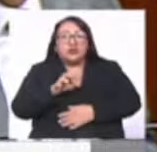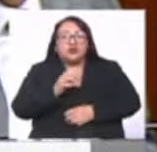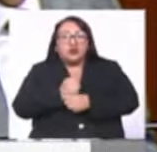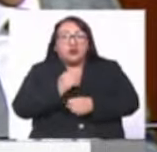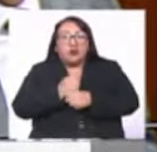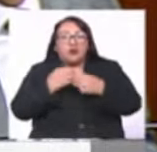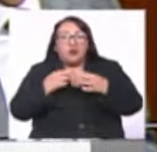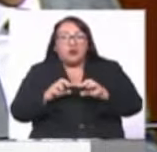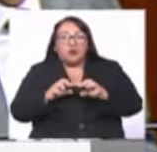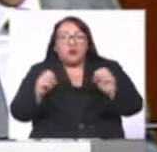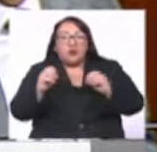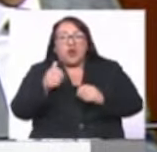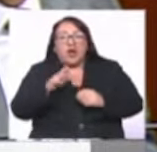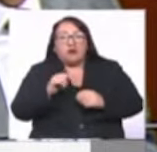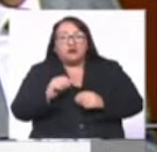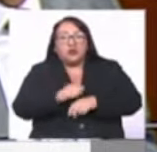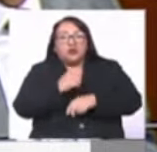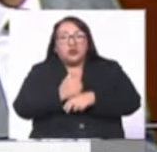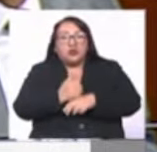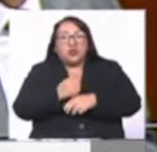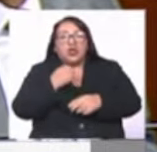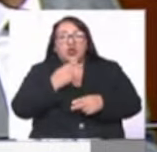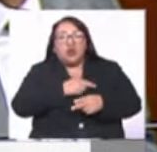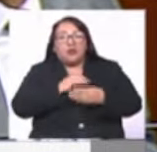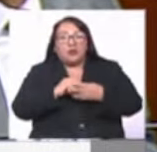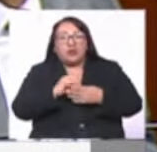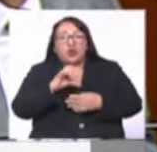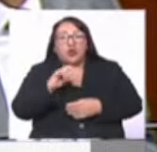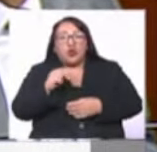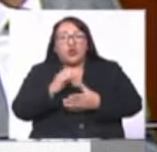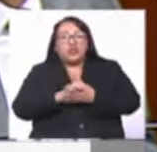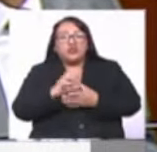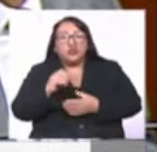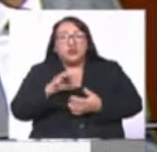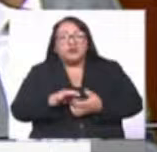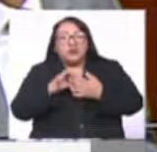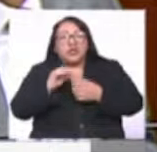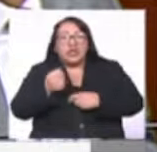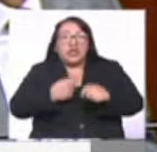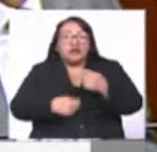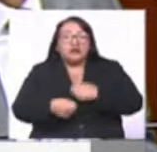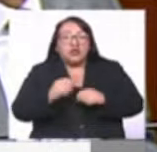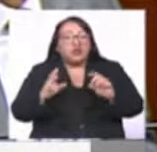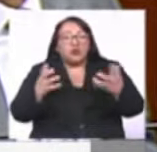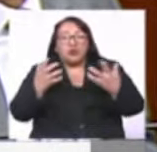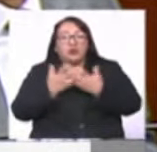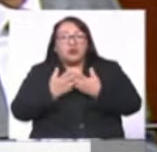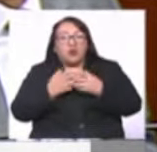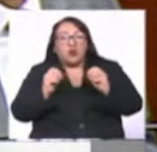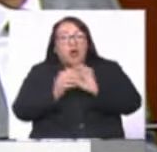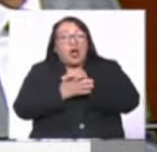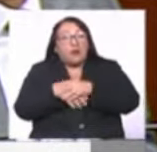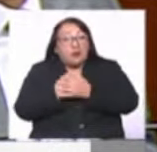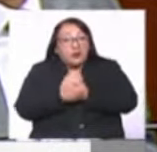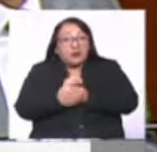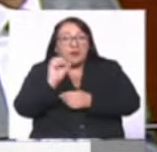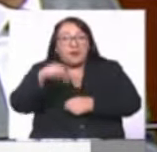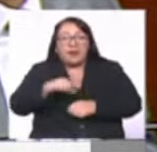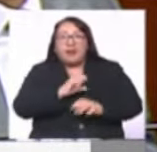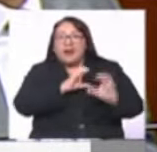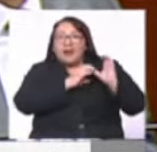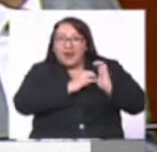función pública abuso de autoridad nombramiento ilegal cohecho pasivo específico y negociación incompatible o aprovechamiento indebido del